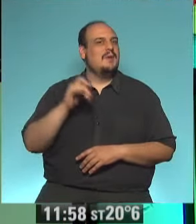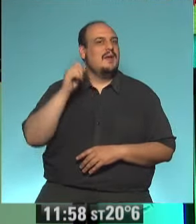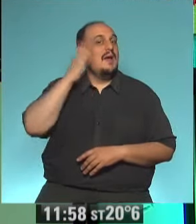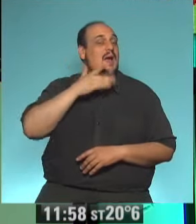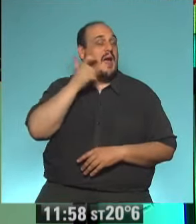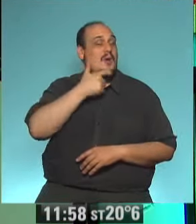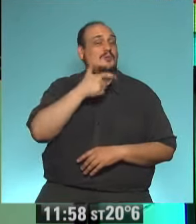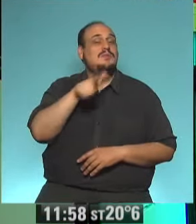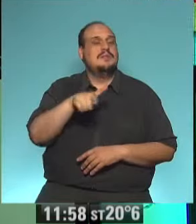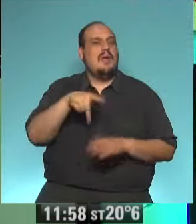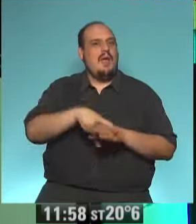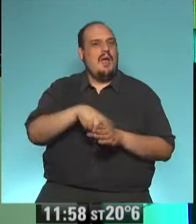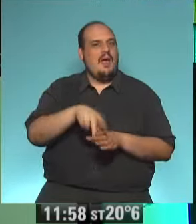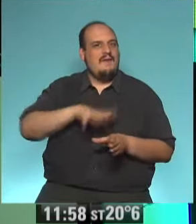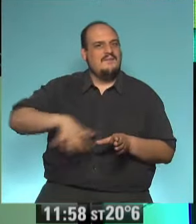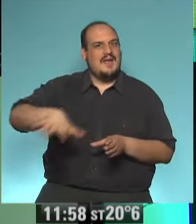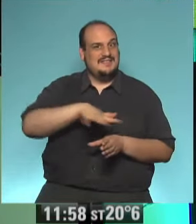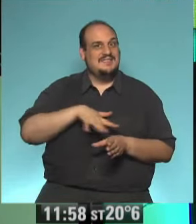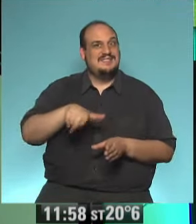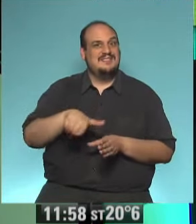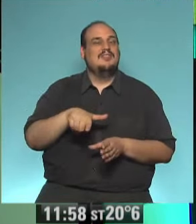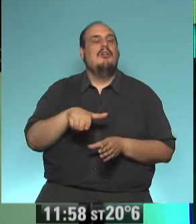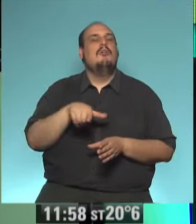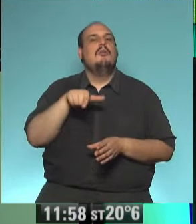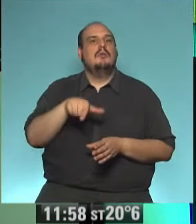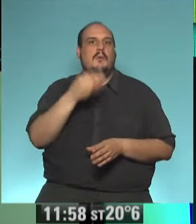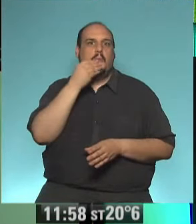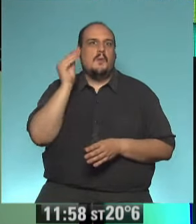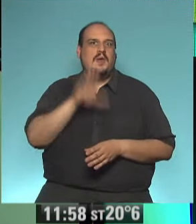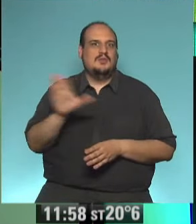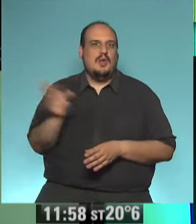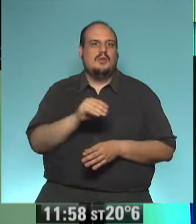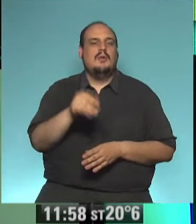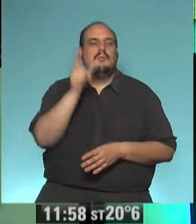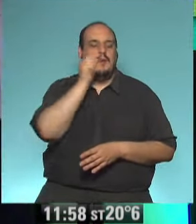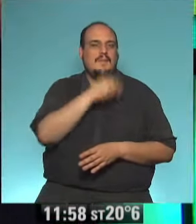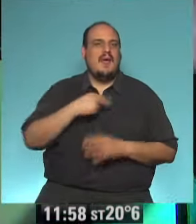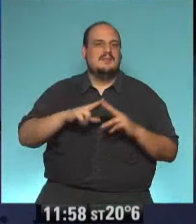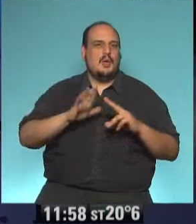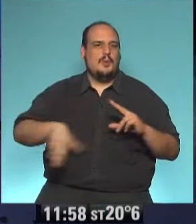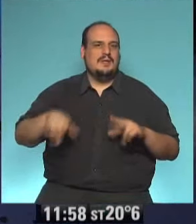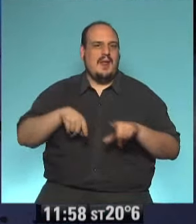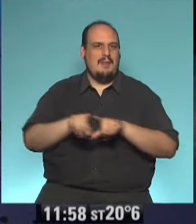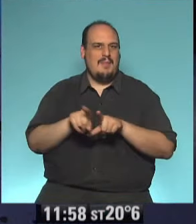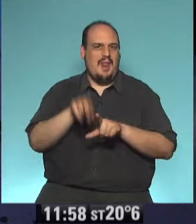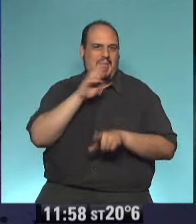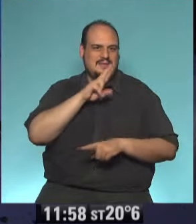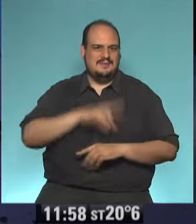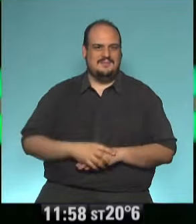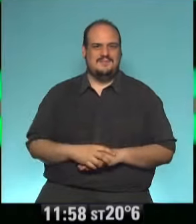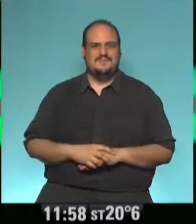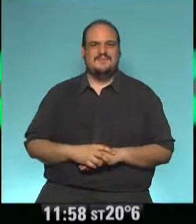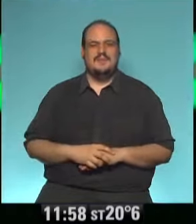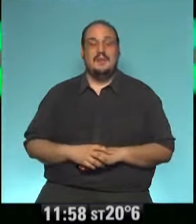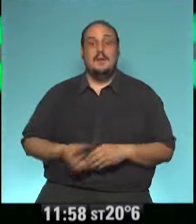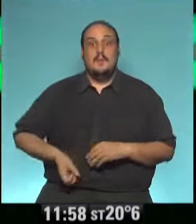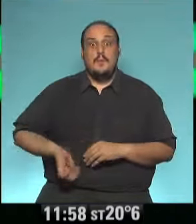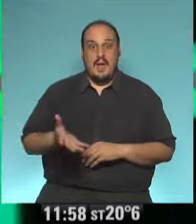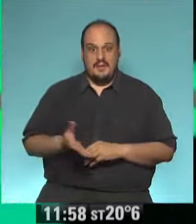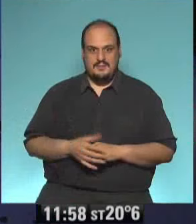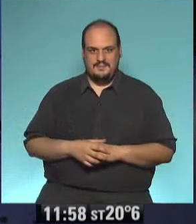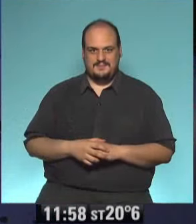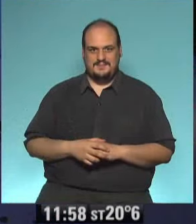barrio de Caballito, del Santa Rosa Caballito. Les mando un beso a todos, a mi papá, a mi sobrina, bueno, a listo, mis listo, hermanas. Bueno, listo, está bien. ¡Va! ¡Vamos!